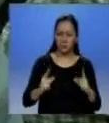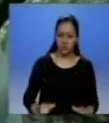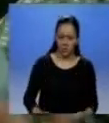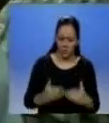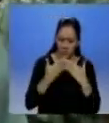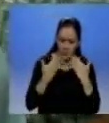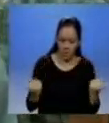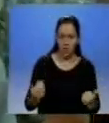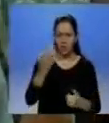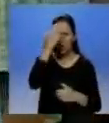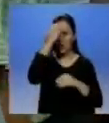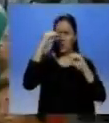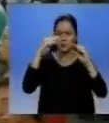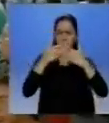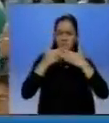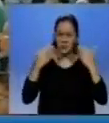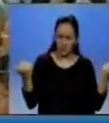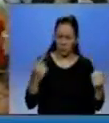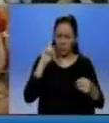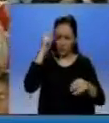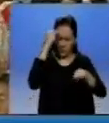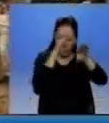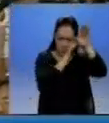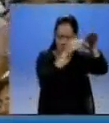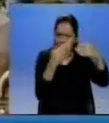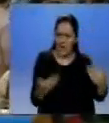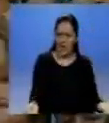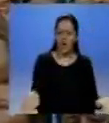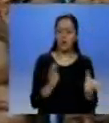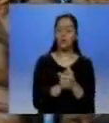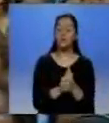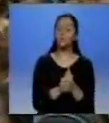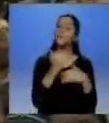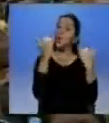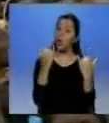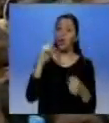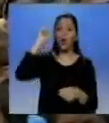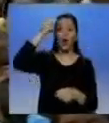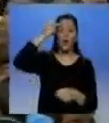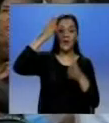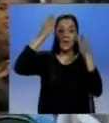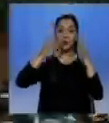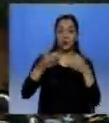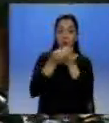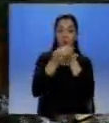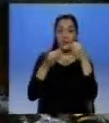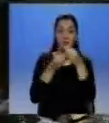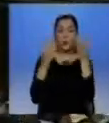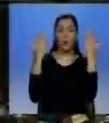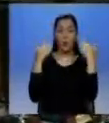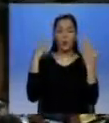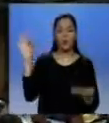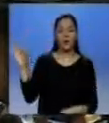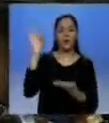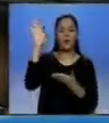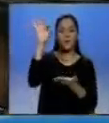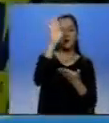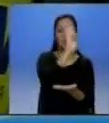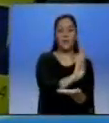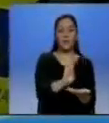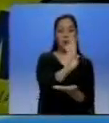educación. ¿Por qué no respaldar a este gobierno? La gobernación del Guayas fue el punto de encuentro para el plantón protagonizado por representantes de organizaciones